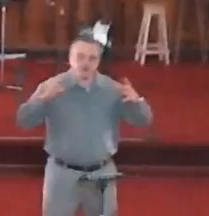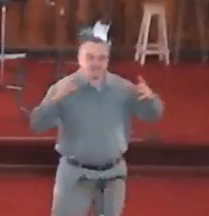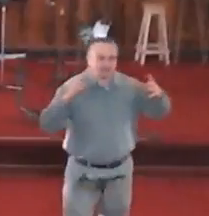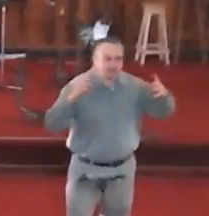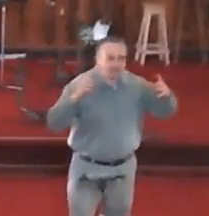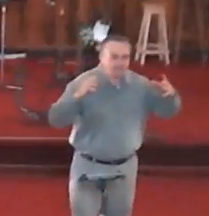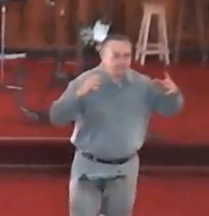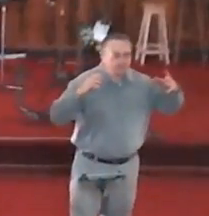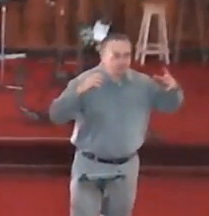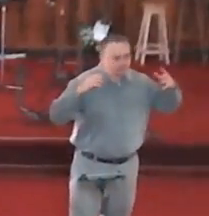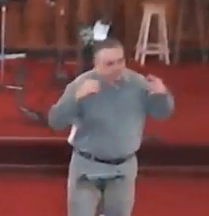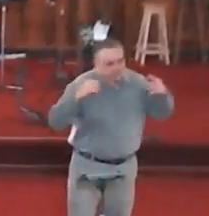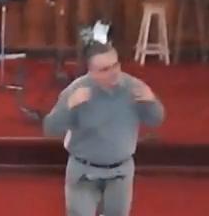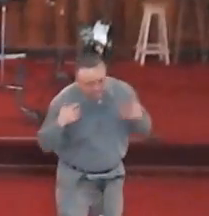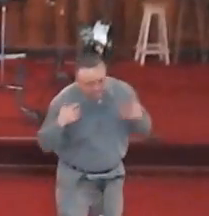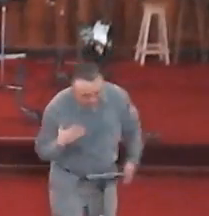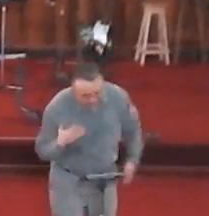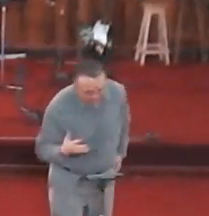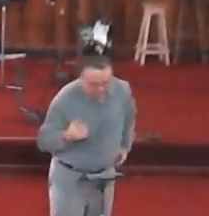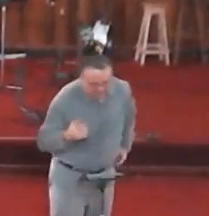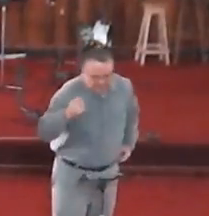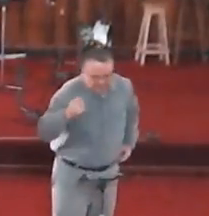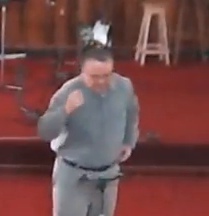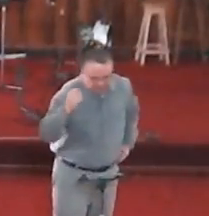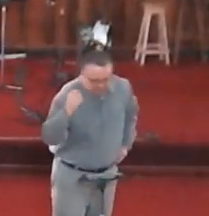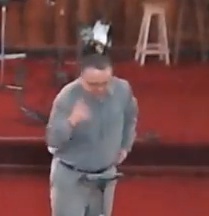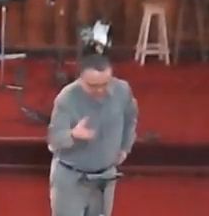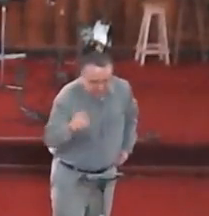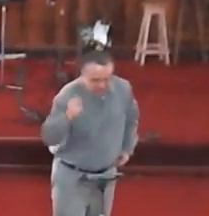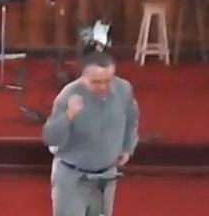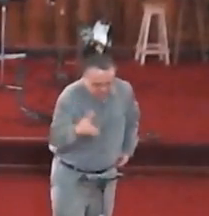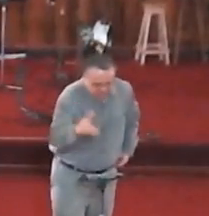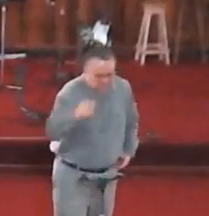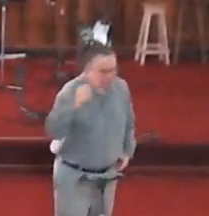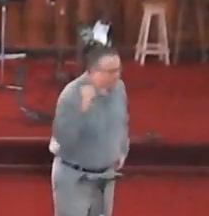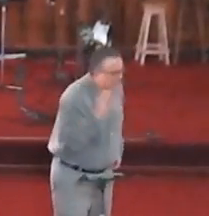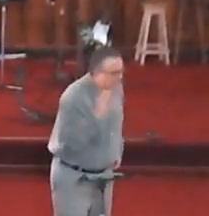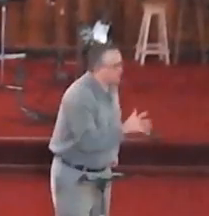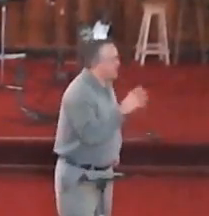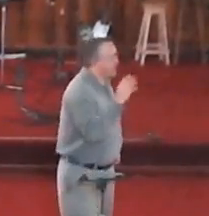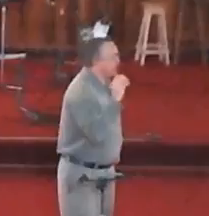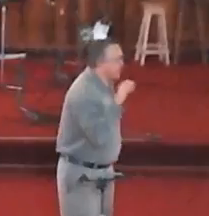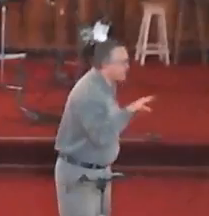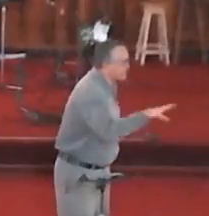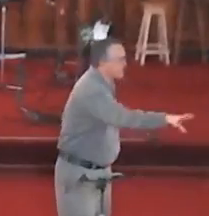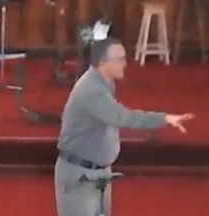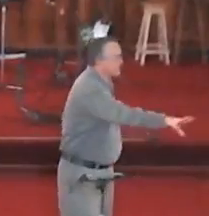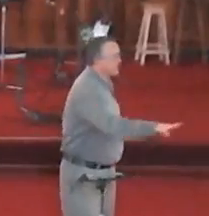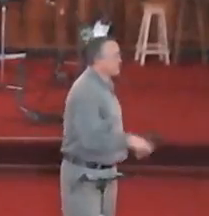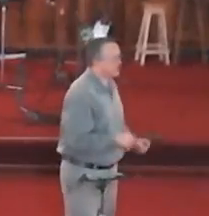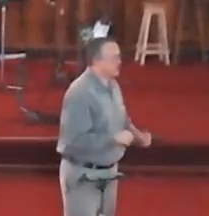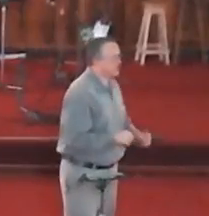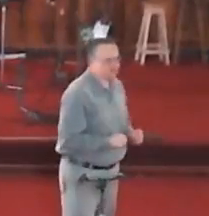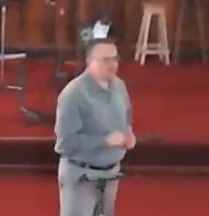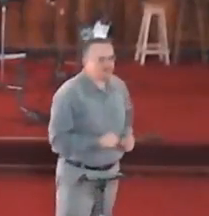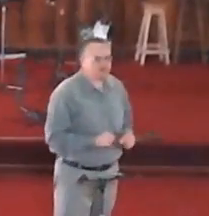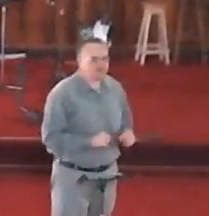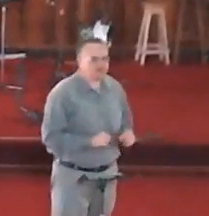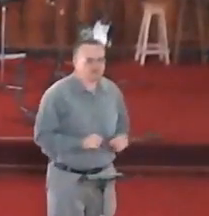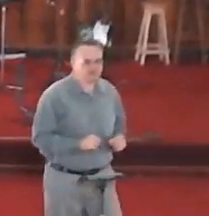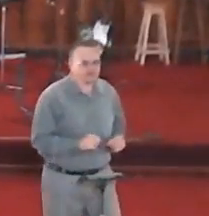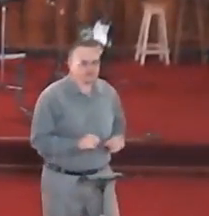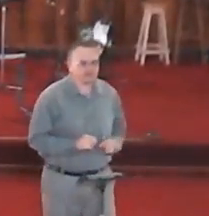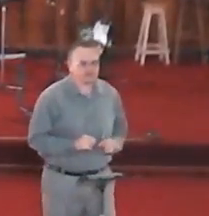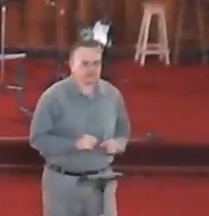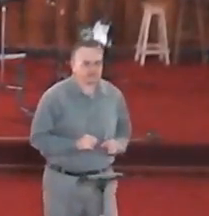Entonces Bernabé, cuando él hablaba, él exhortaba, amonestaba, animaba a las personas. So this means that when